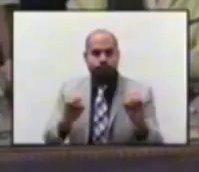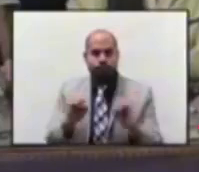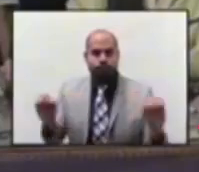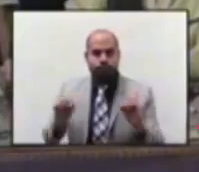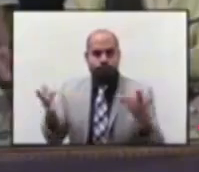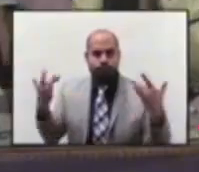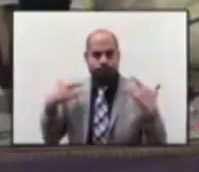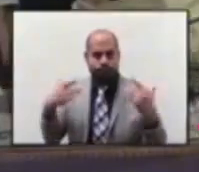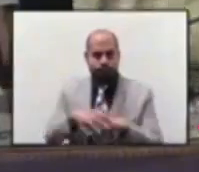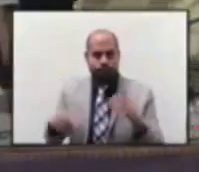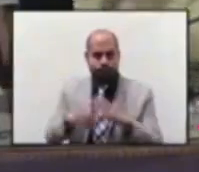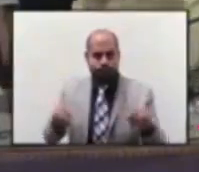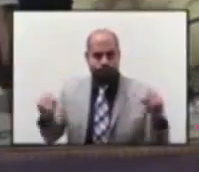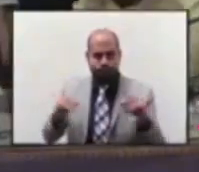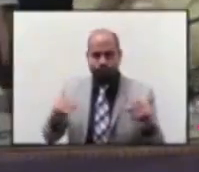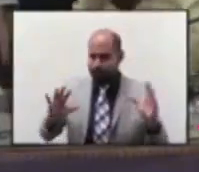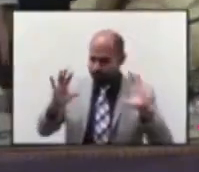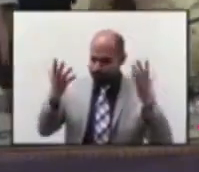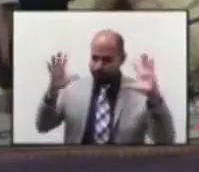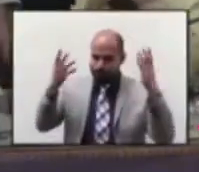abstención.